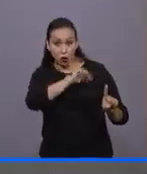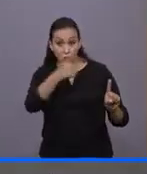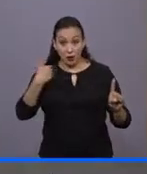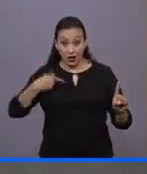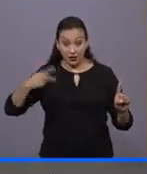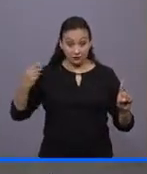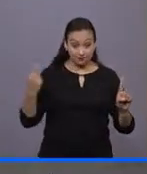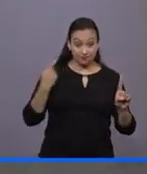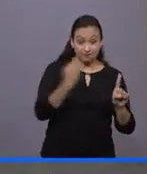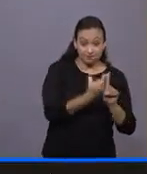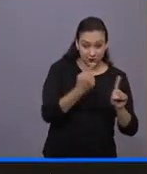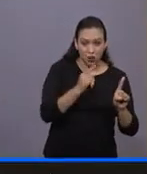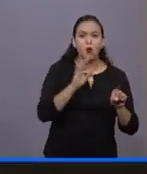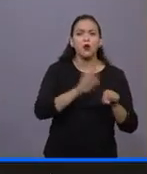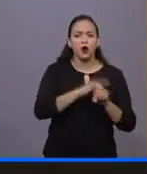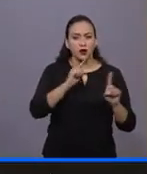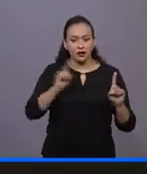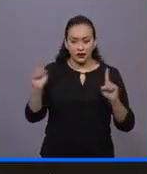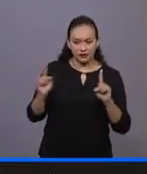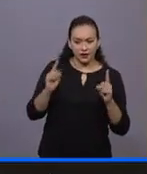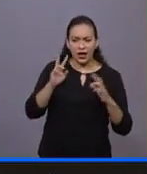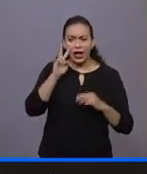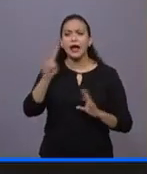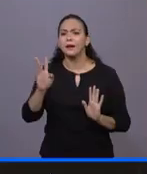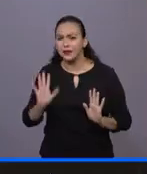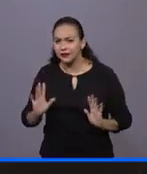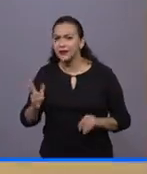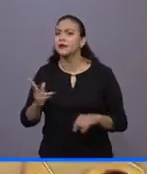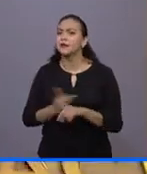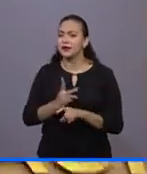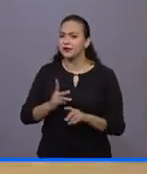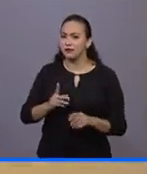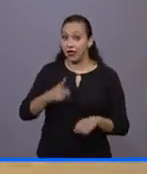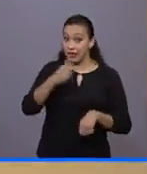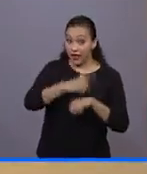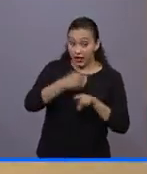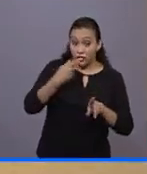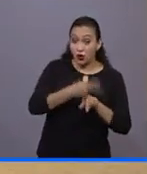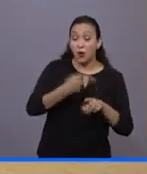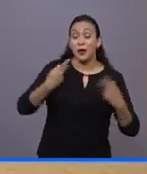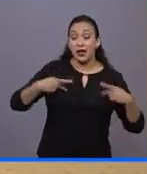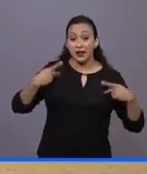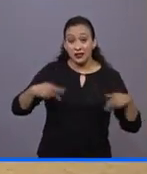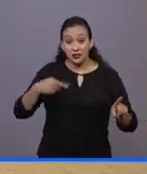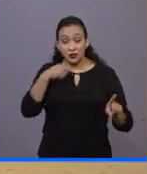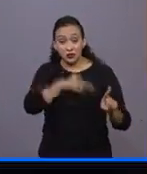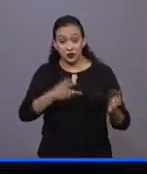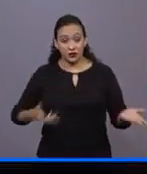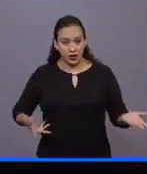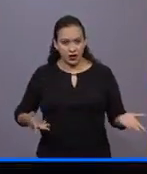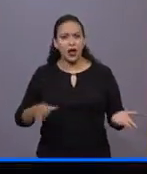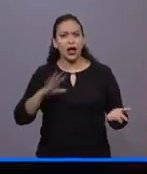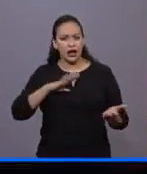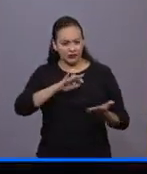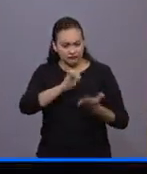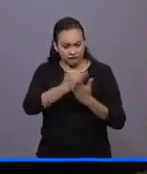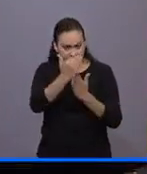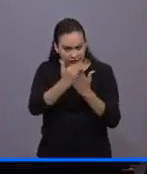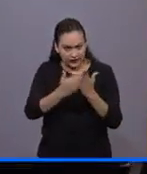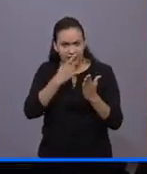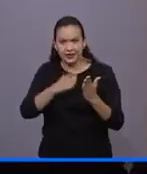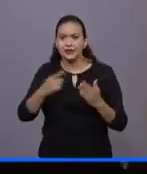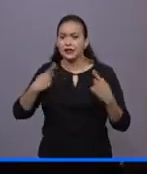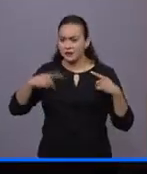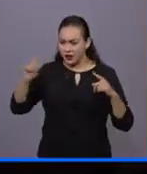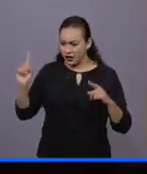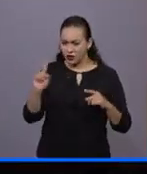al margen de su denominación, cuando se pacten intereses moratorios, penas convencionales u otras estipulaciones que generen un